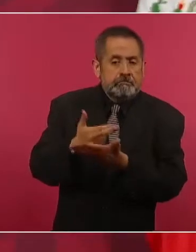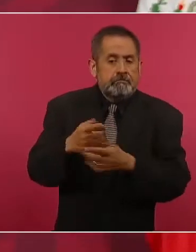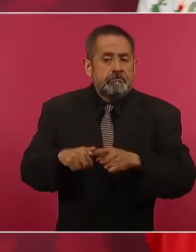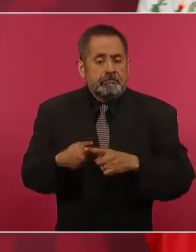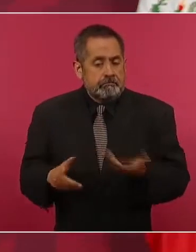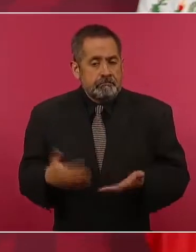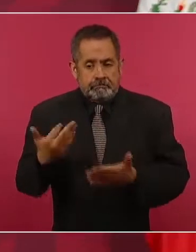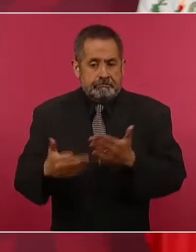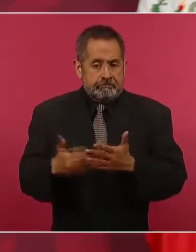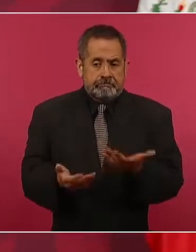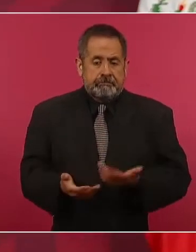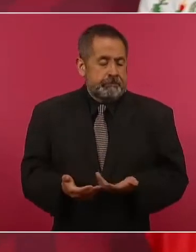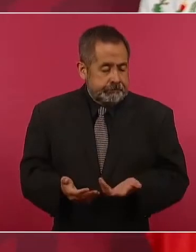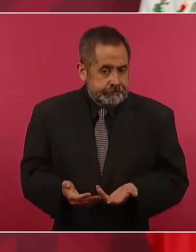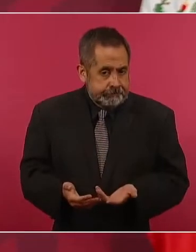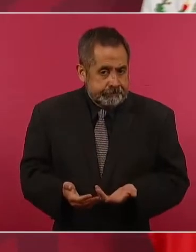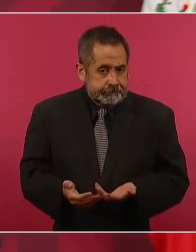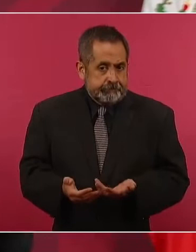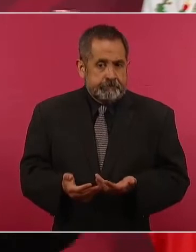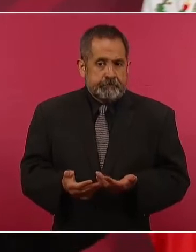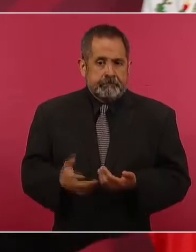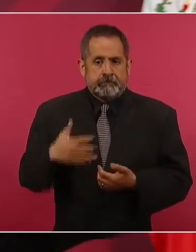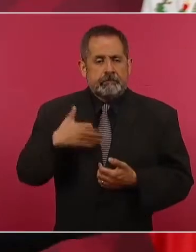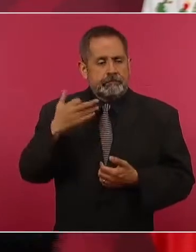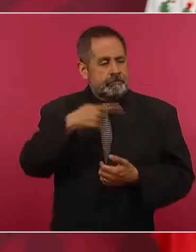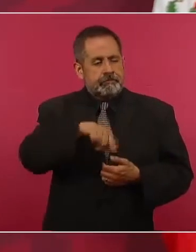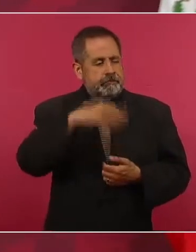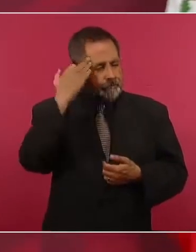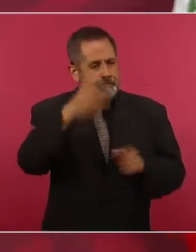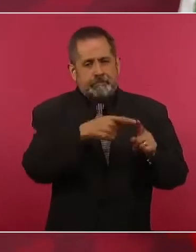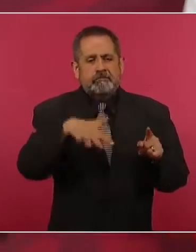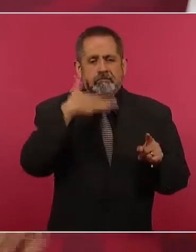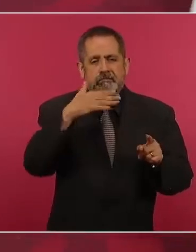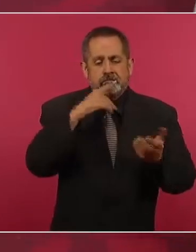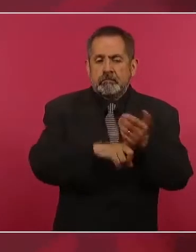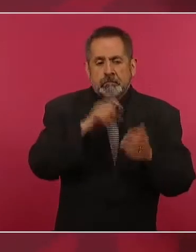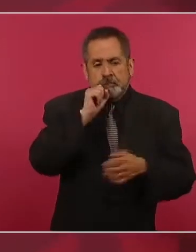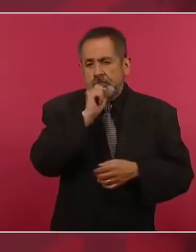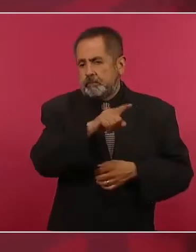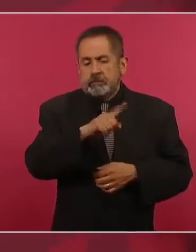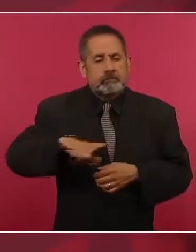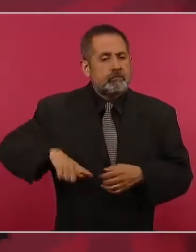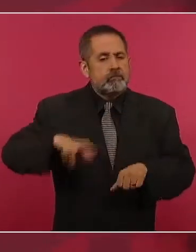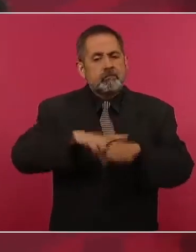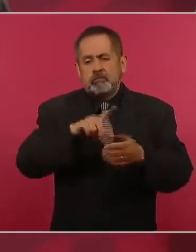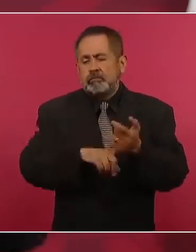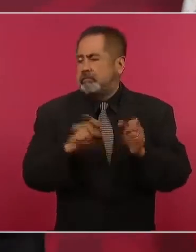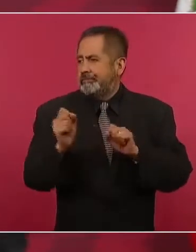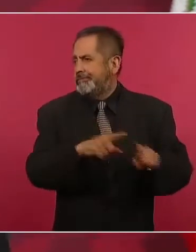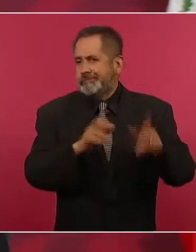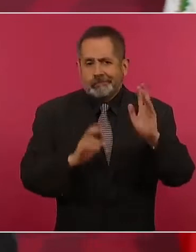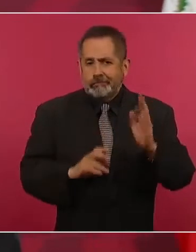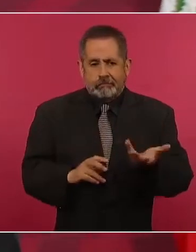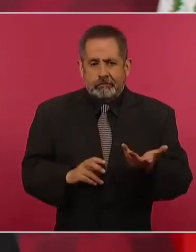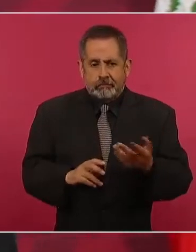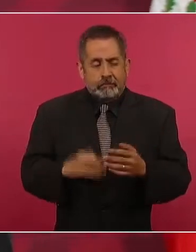Como todo, en el periodo de la corrupción, los gobernadores y